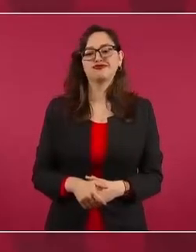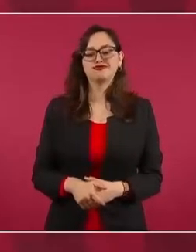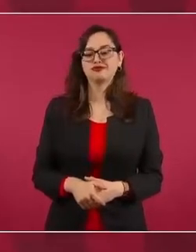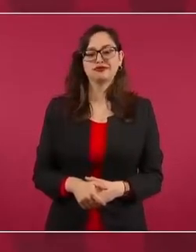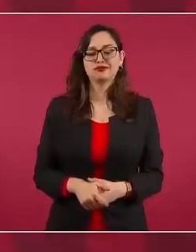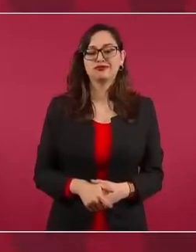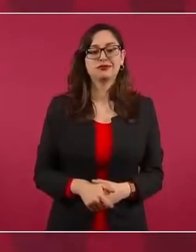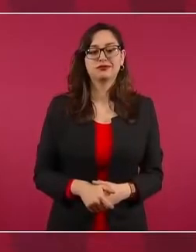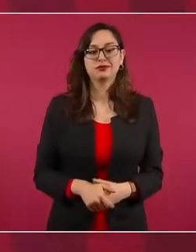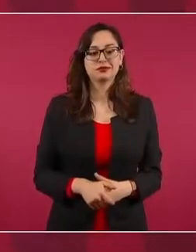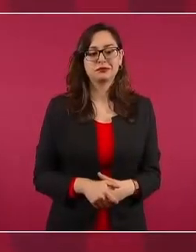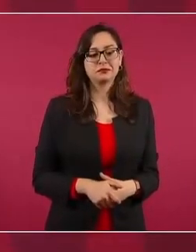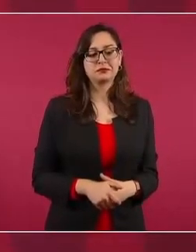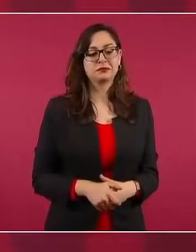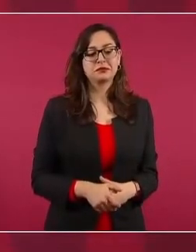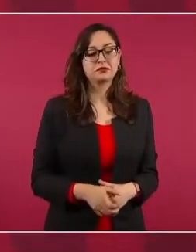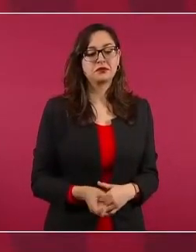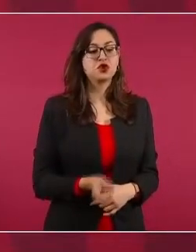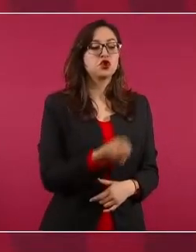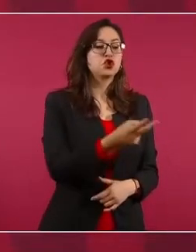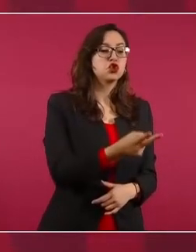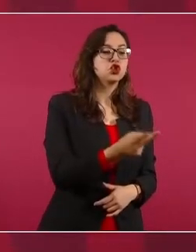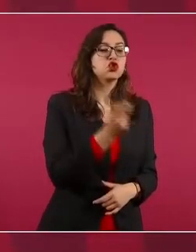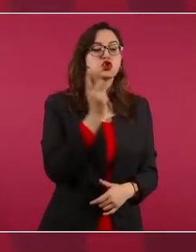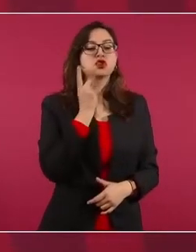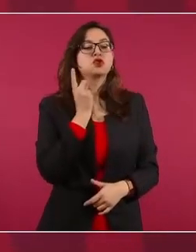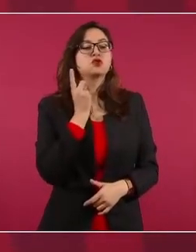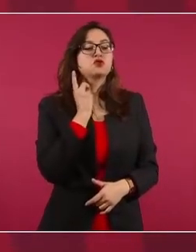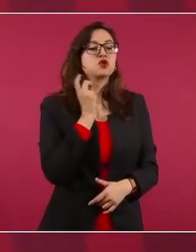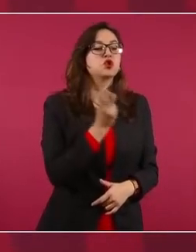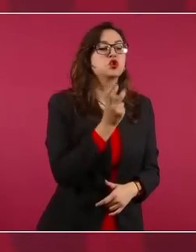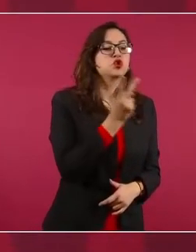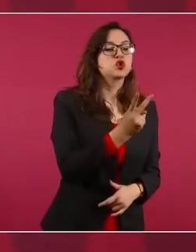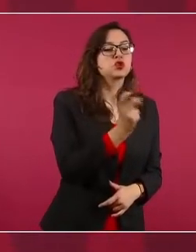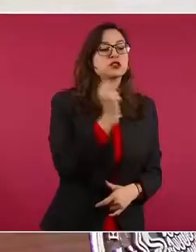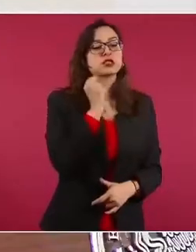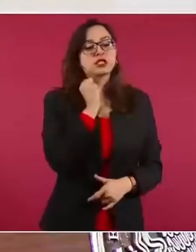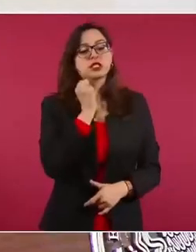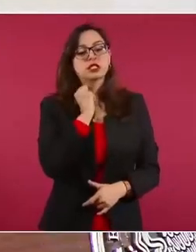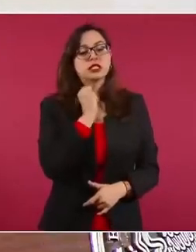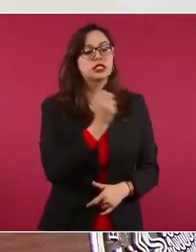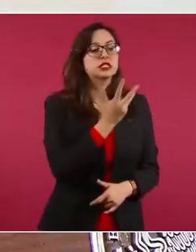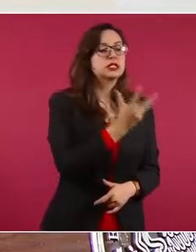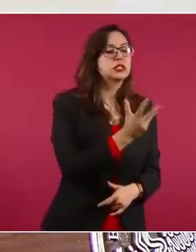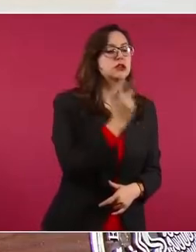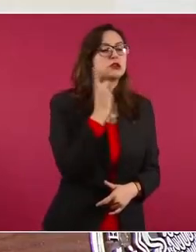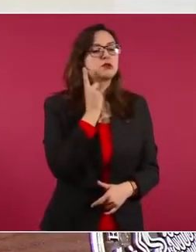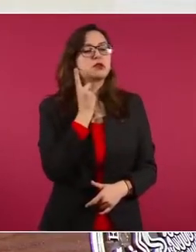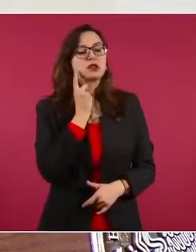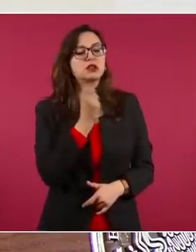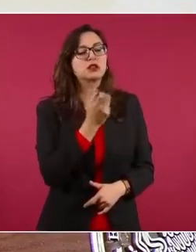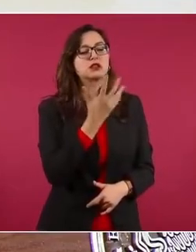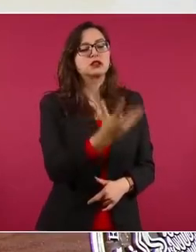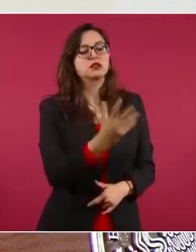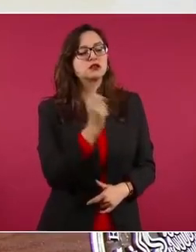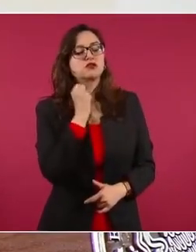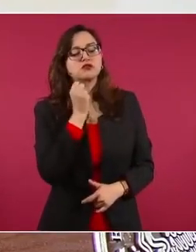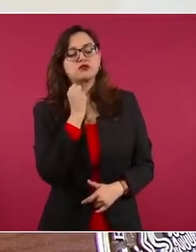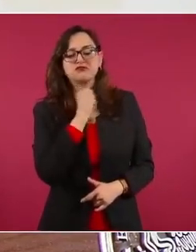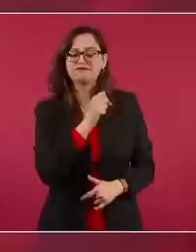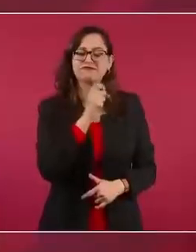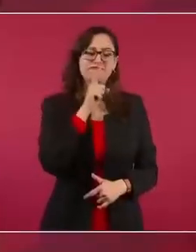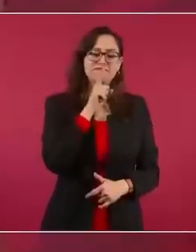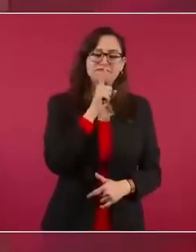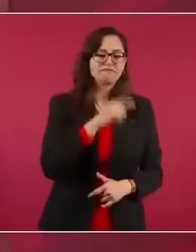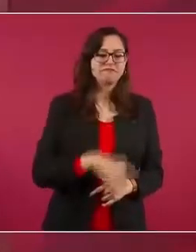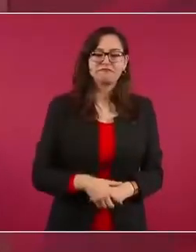no son dos diputadas o dos senadoras o cinco diputados, cinco senadores, no